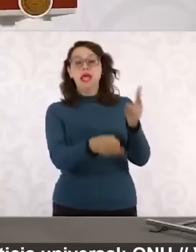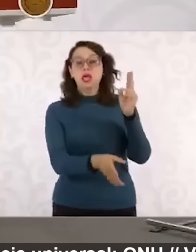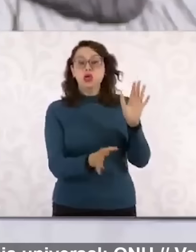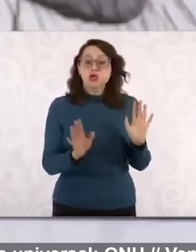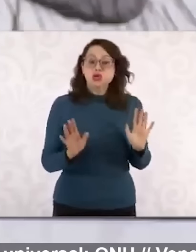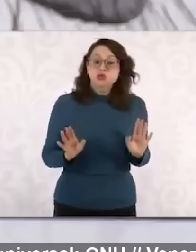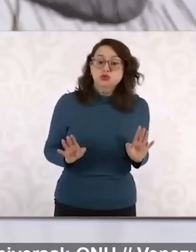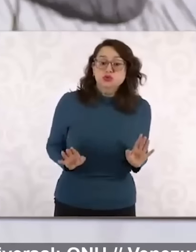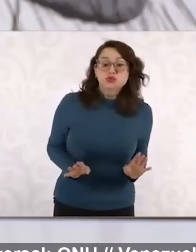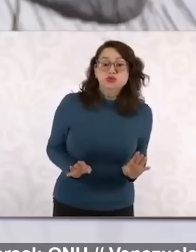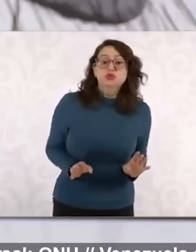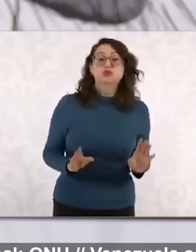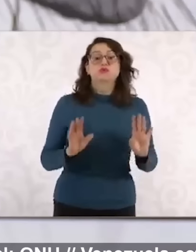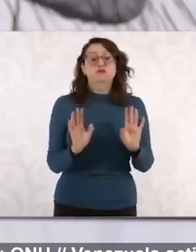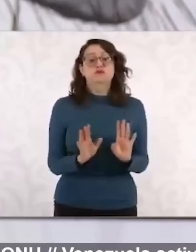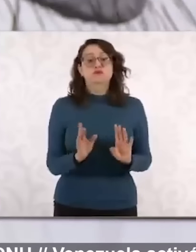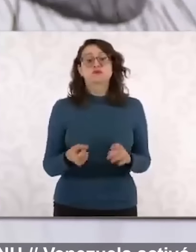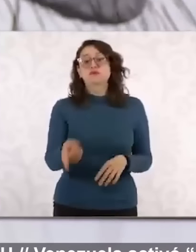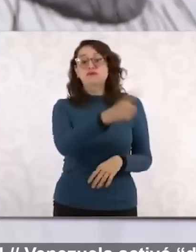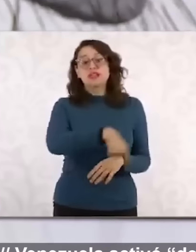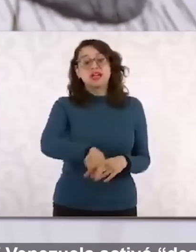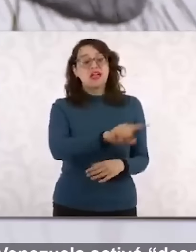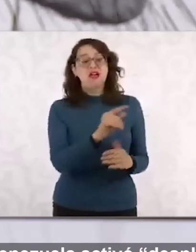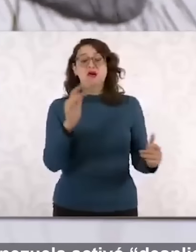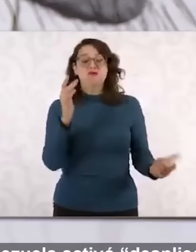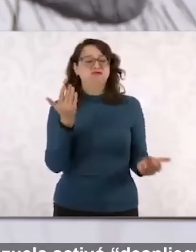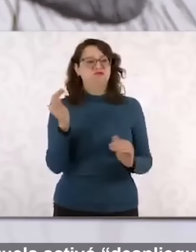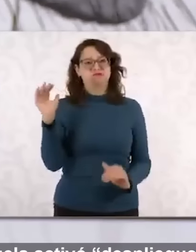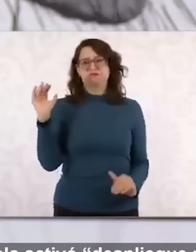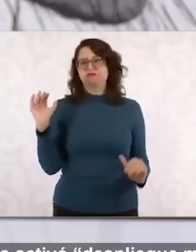un proyecto de nación que generó desigualdad,